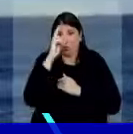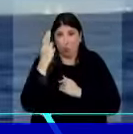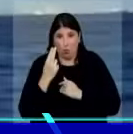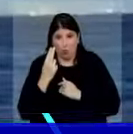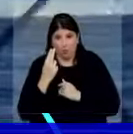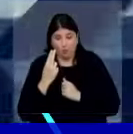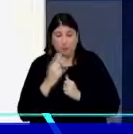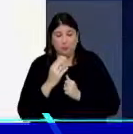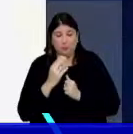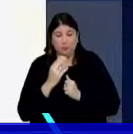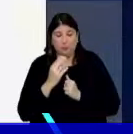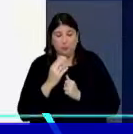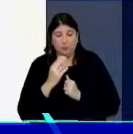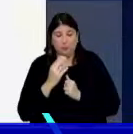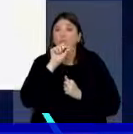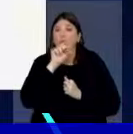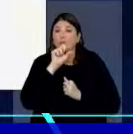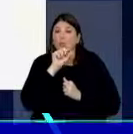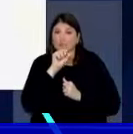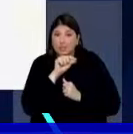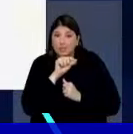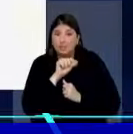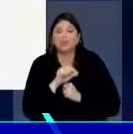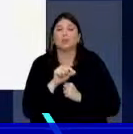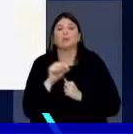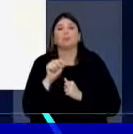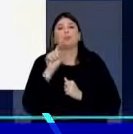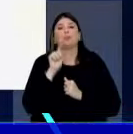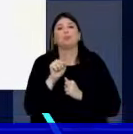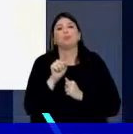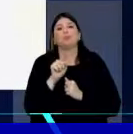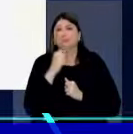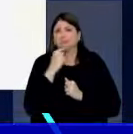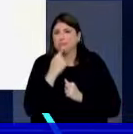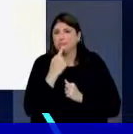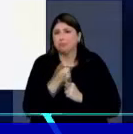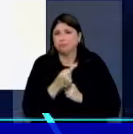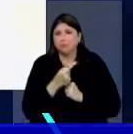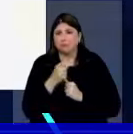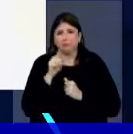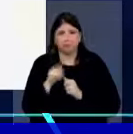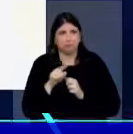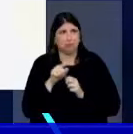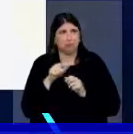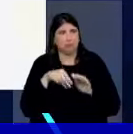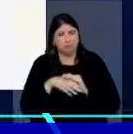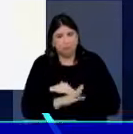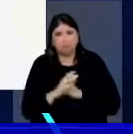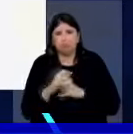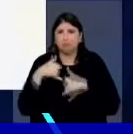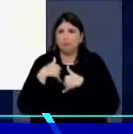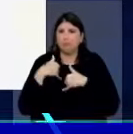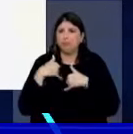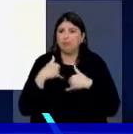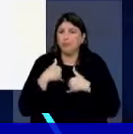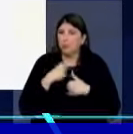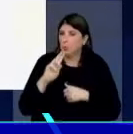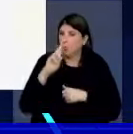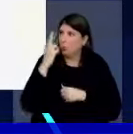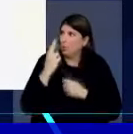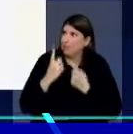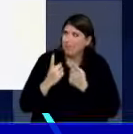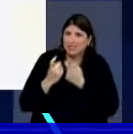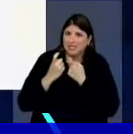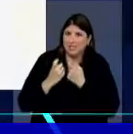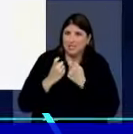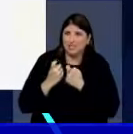En Twitter, los diputados Carlos Rodríguez y Micaela Melgar hicieron pública la situación. El ingreso de militares a Uruguay necesita aval